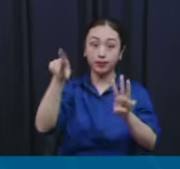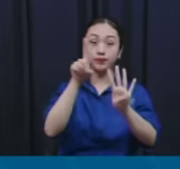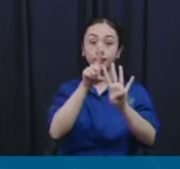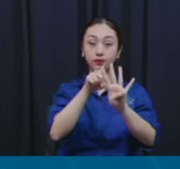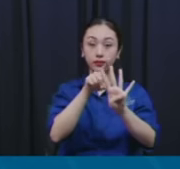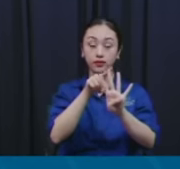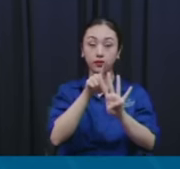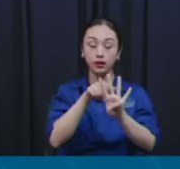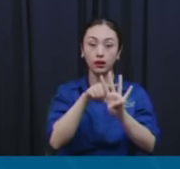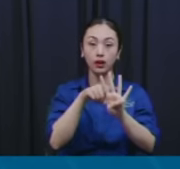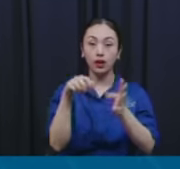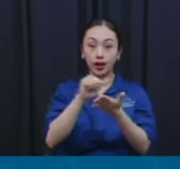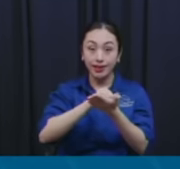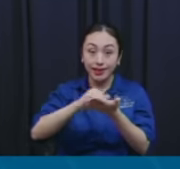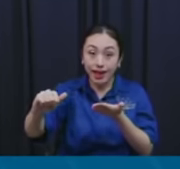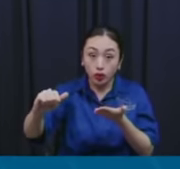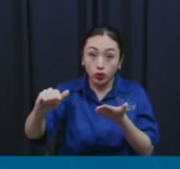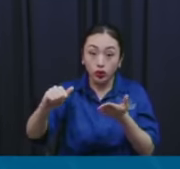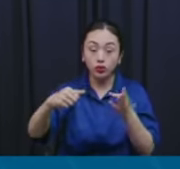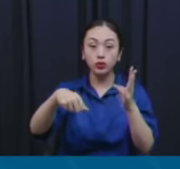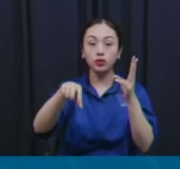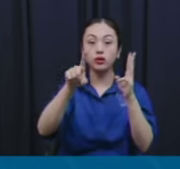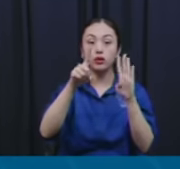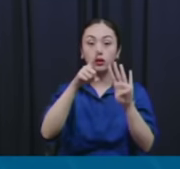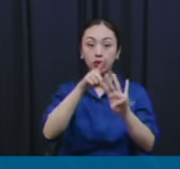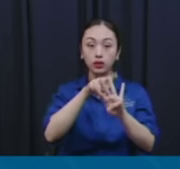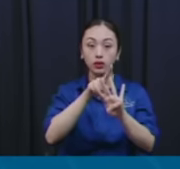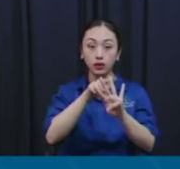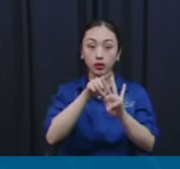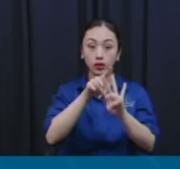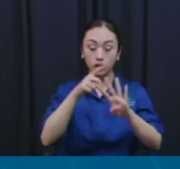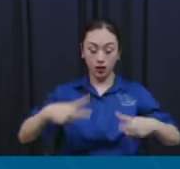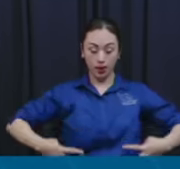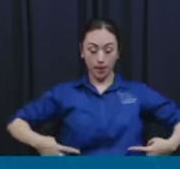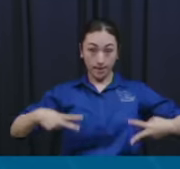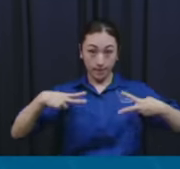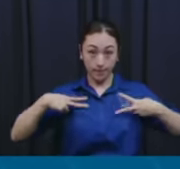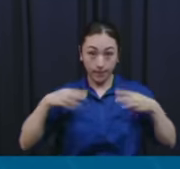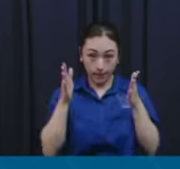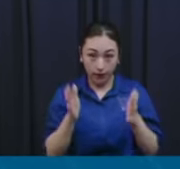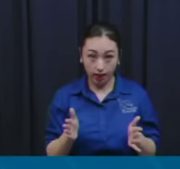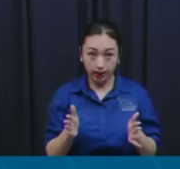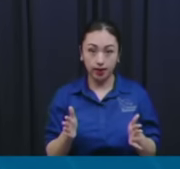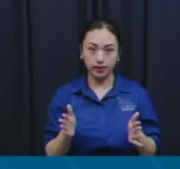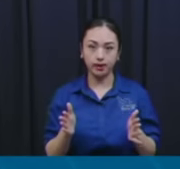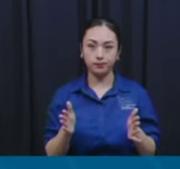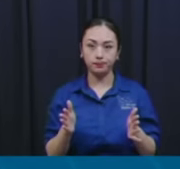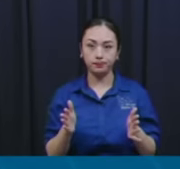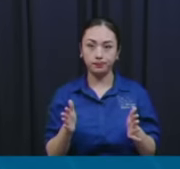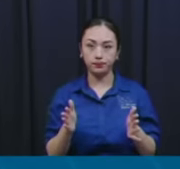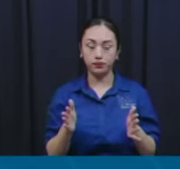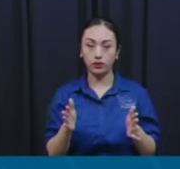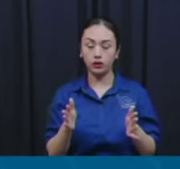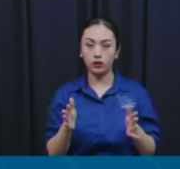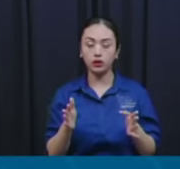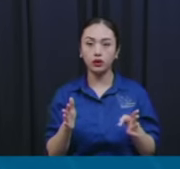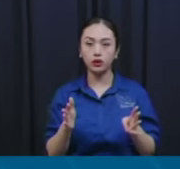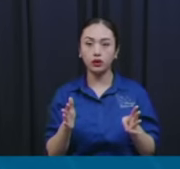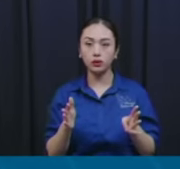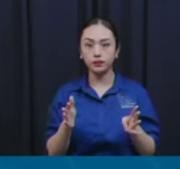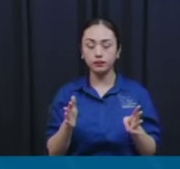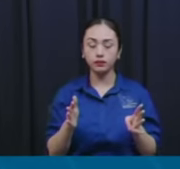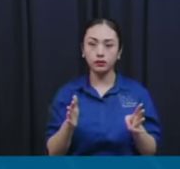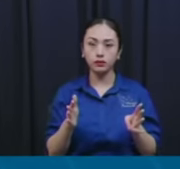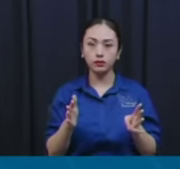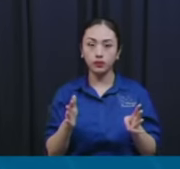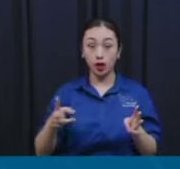precede con el fin de que sepan los vivientes eso es lo que el señor va a encontrar cuando viene en el arrebatamiento Entonces